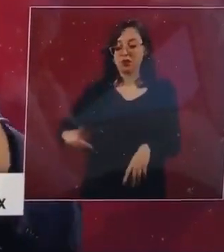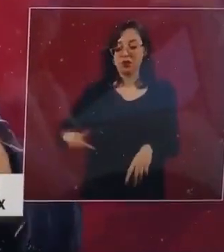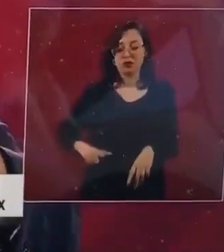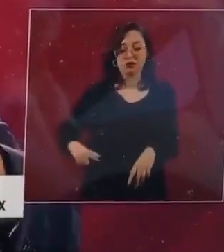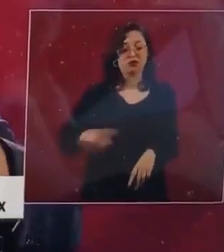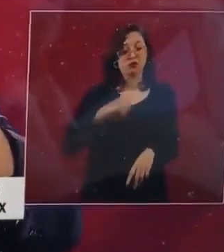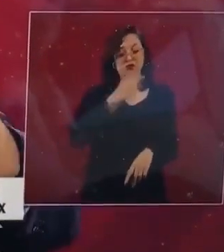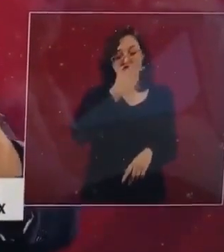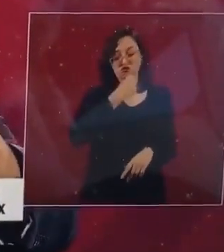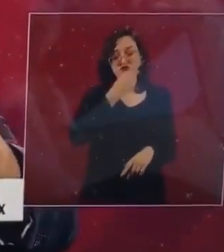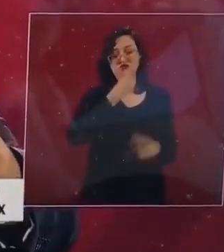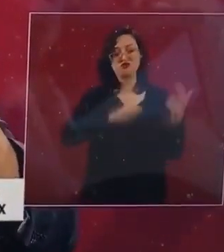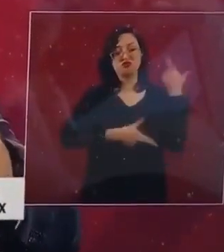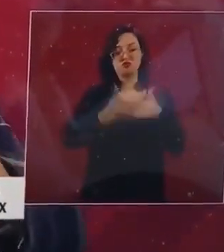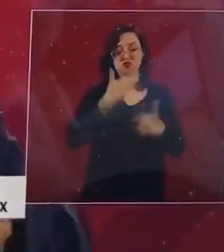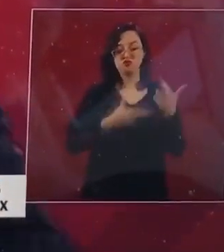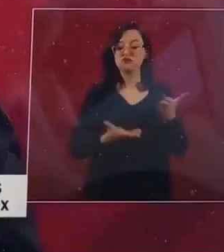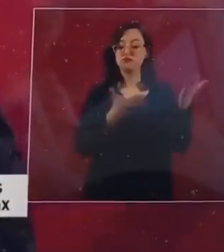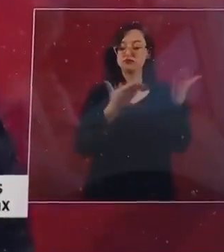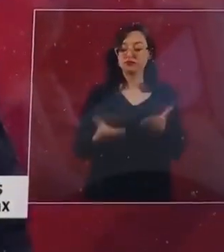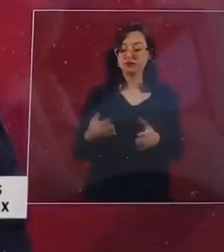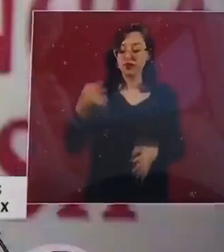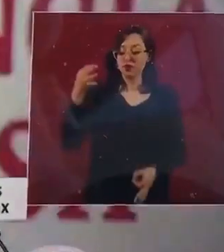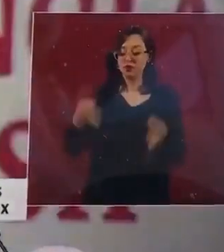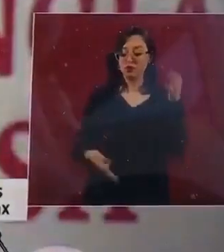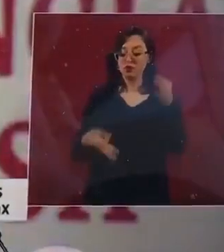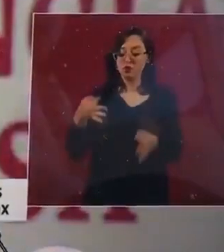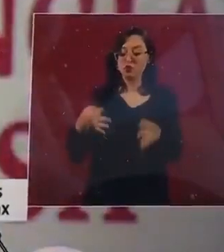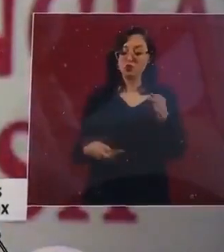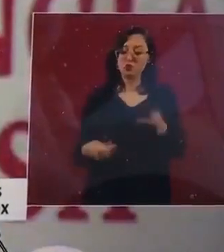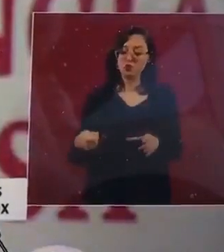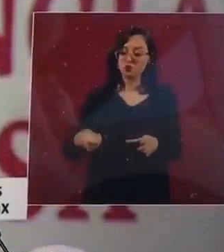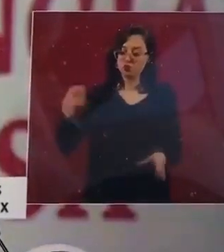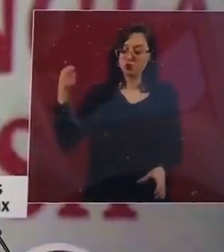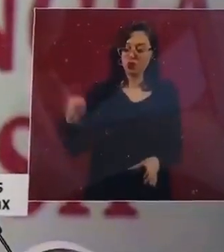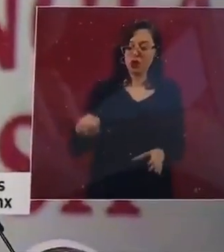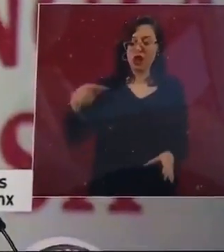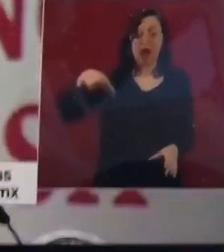extradición se cumplimentara para que sea juzgado y procesado conforme a la ley en México.